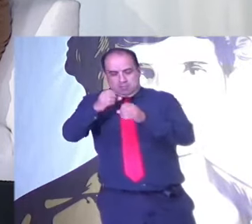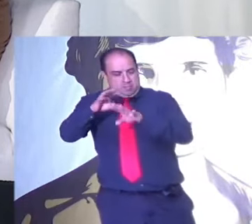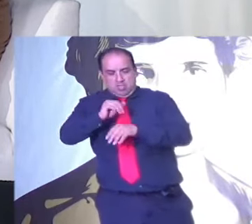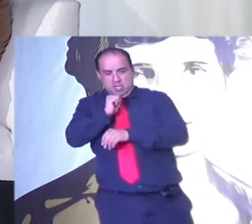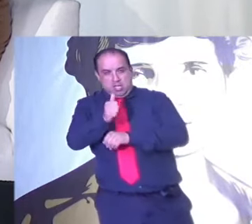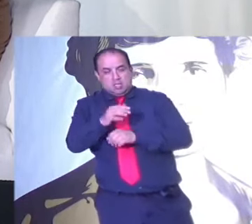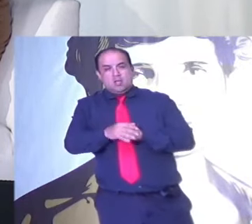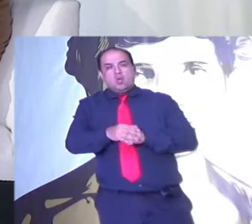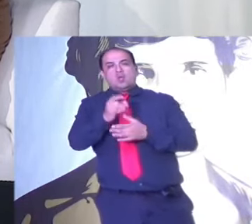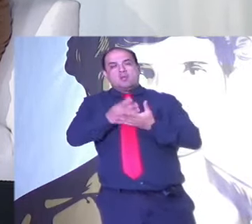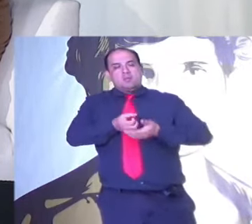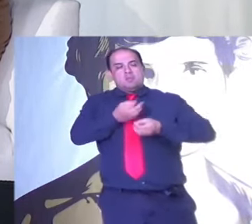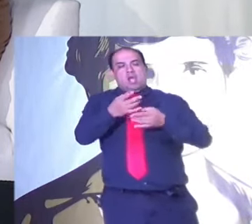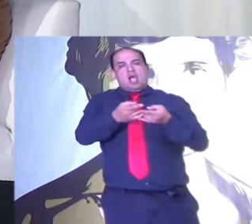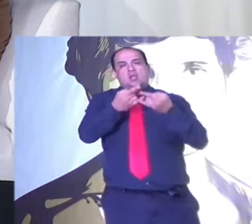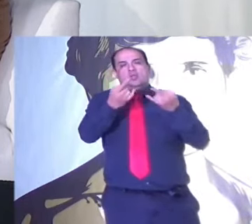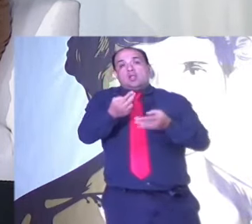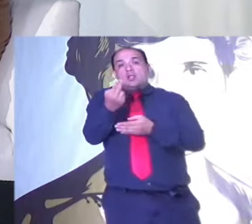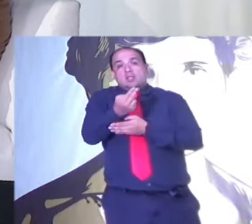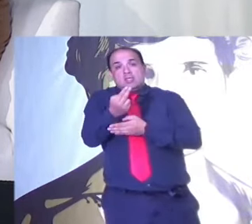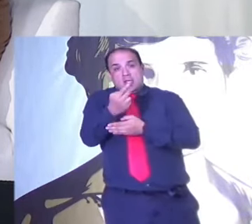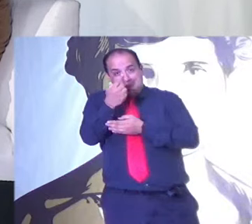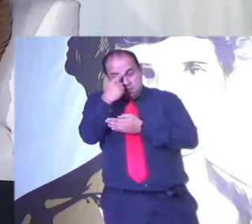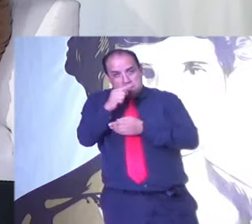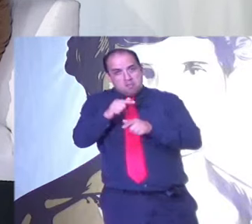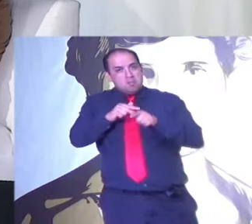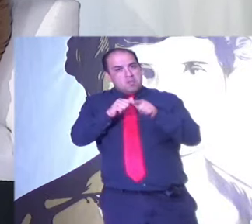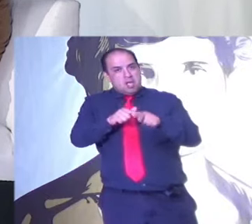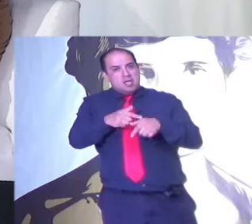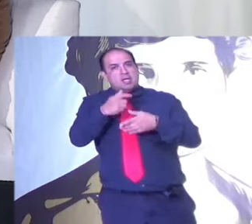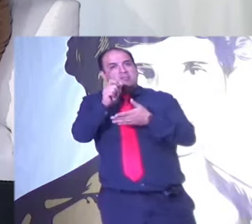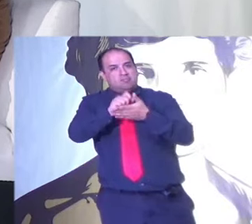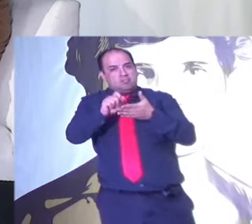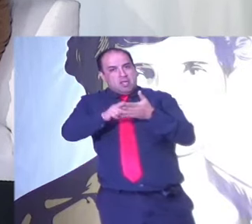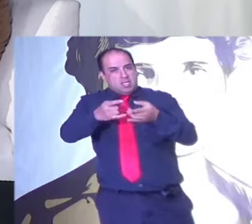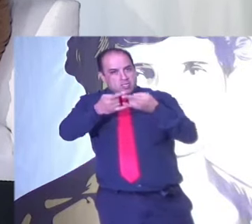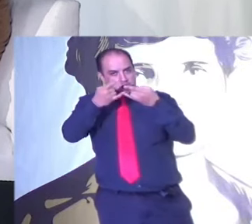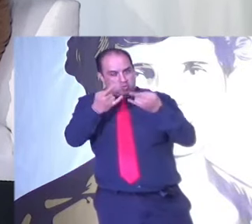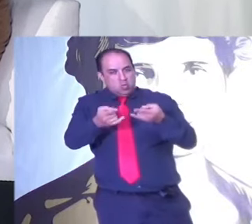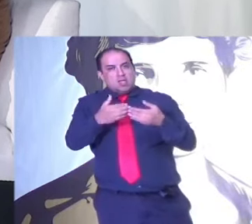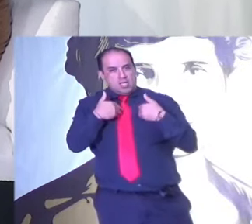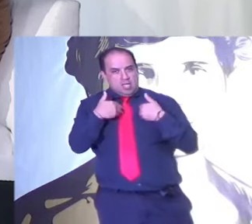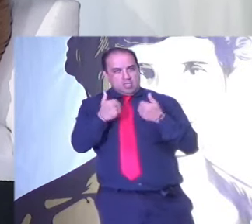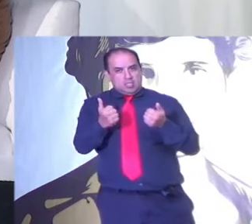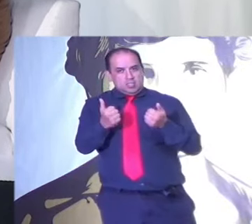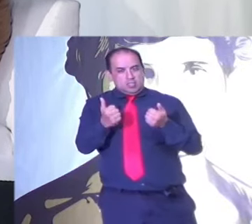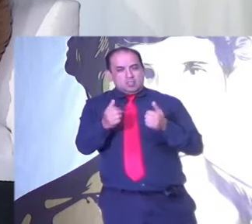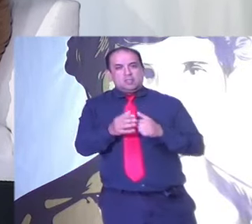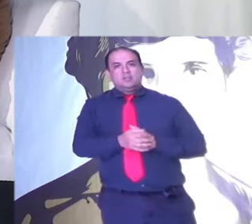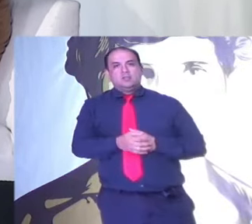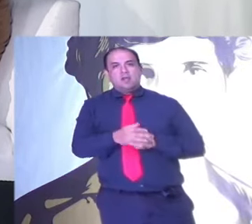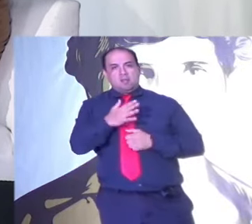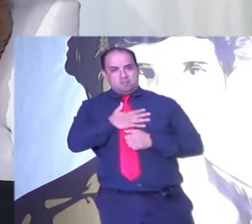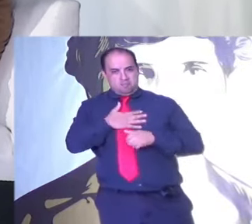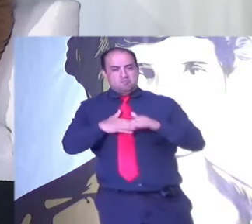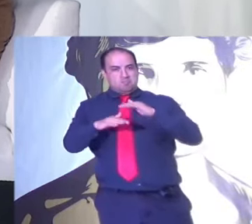solo dándole al cuento lo que necesita para que esa historia sobreviva y sea entendible para el lector. Eso es para mí lo